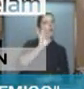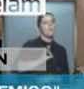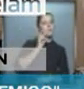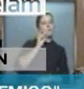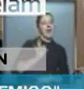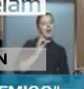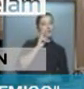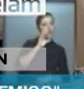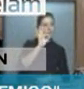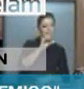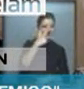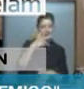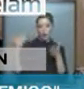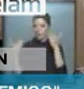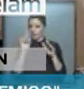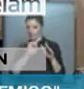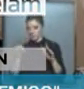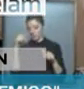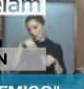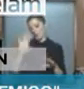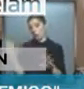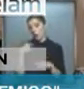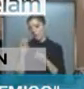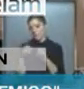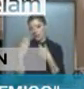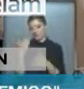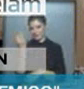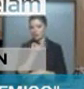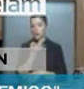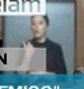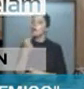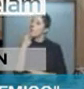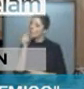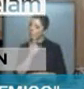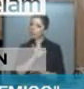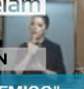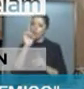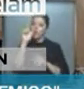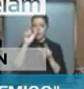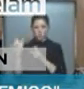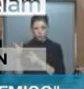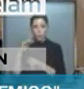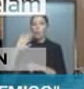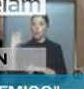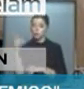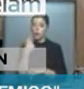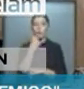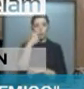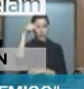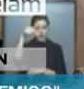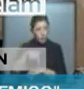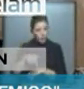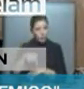mí decir, bueno, sí, cualquiera está mejor que en 2003. Yo te pregunto a muchos, hoy en la